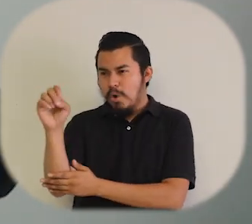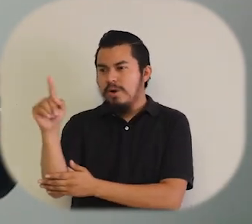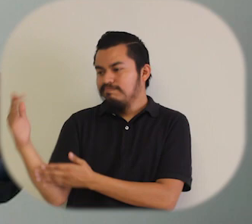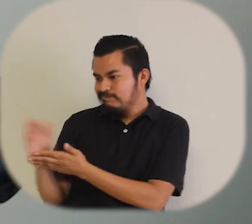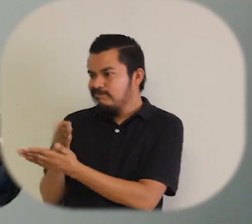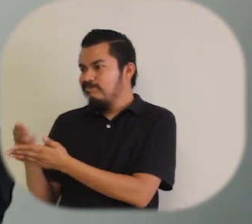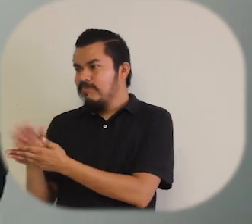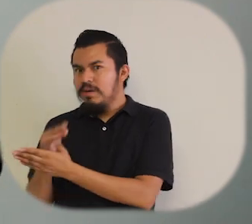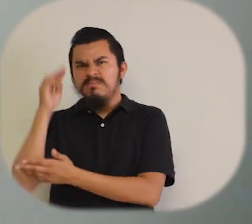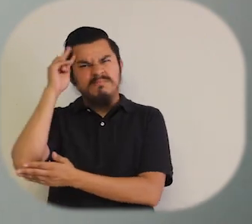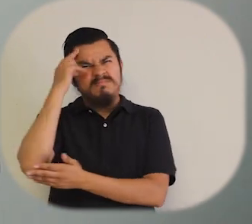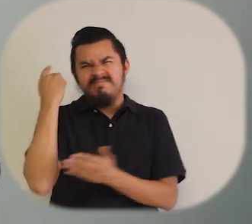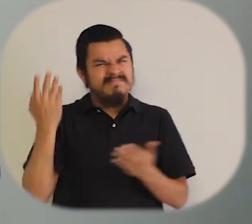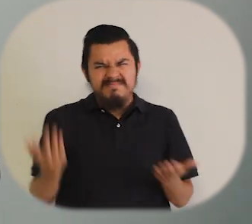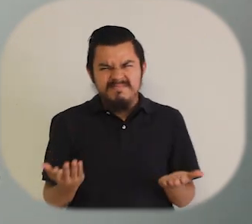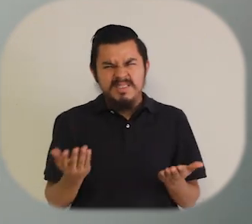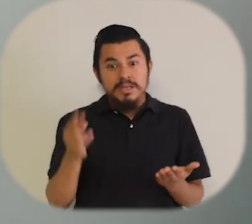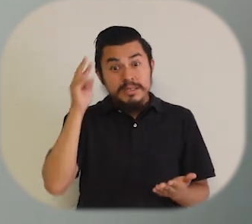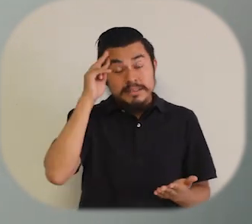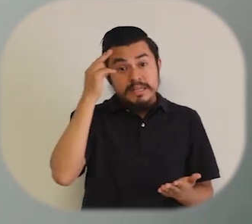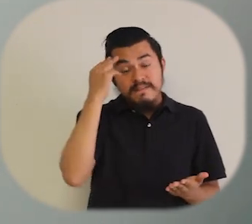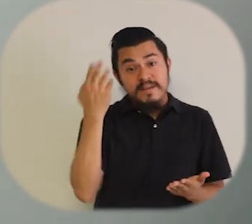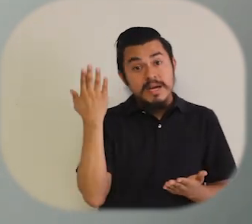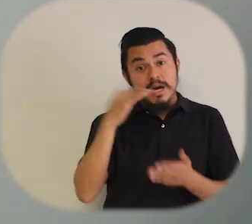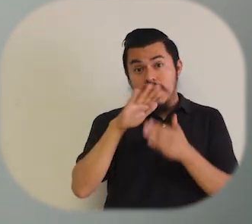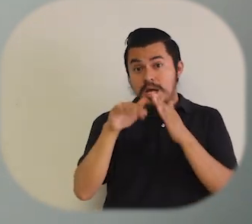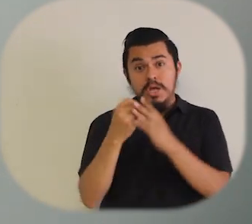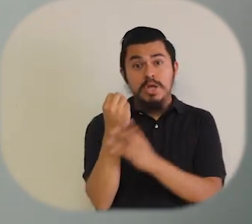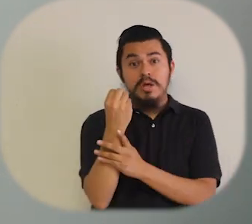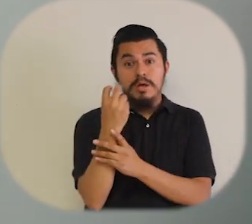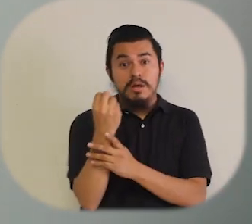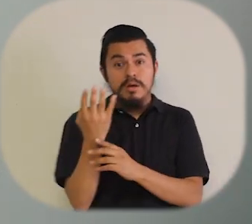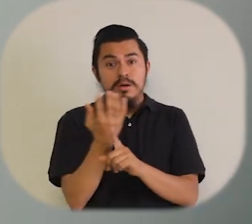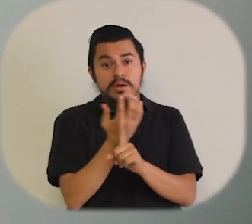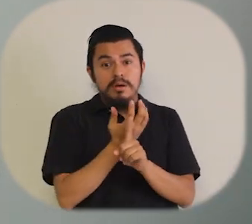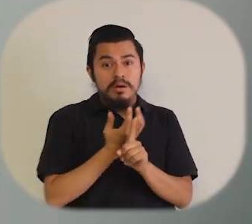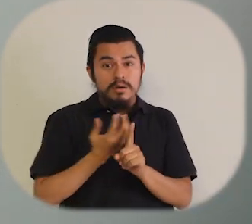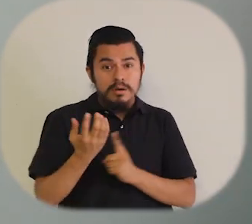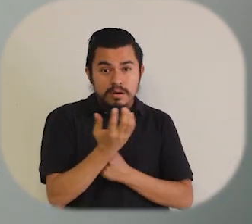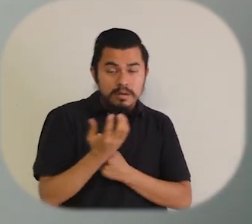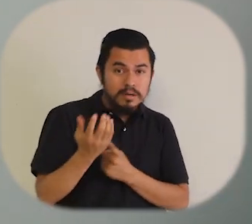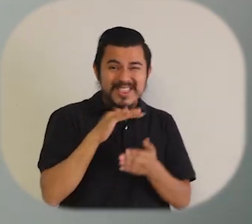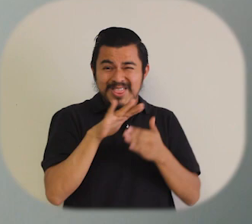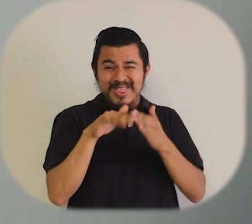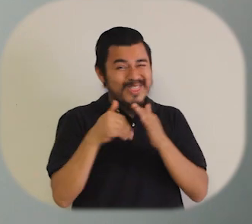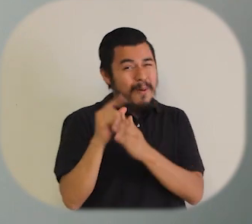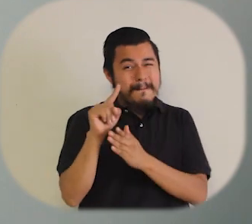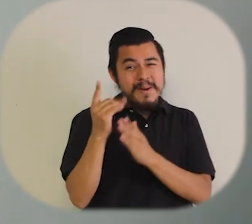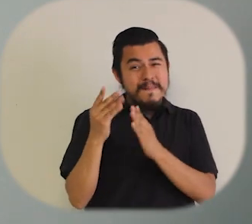decir que el mensaje de los apóstoles fluyó a toda la iglesia primitiva.